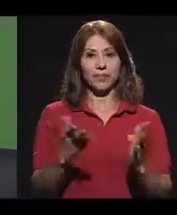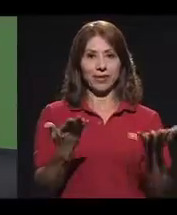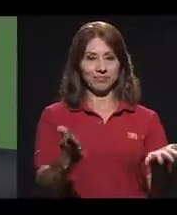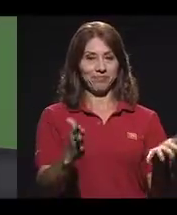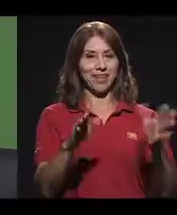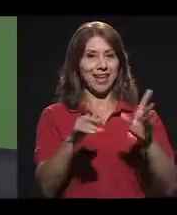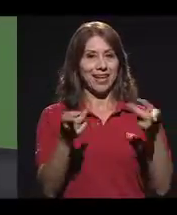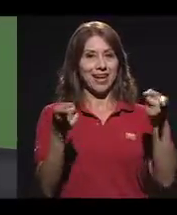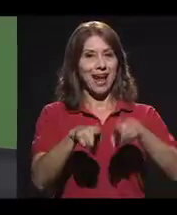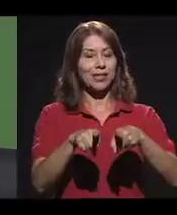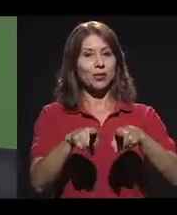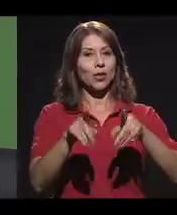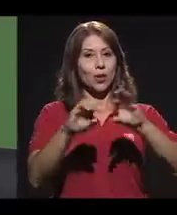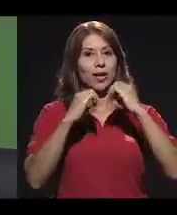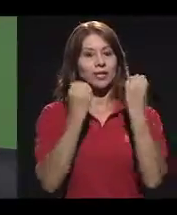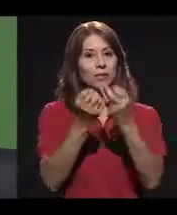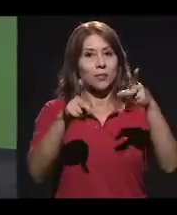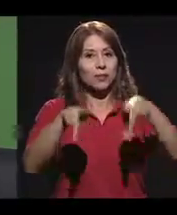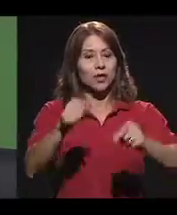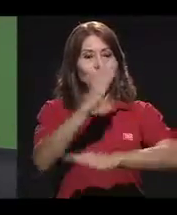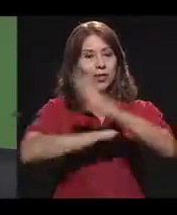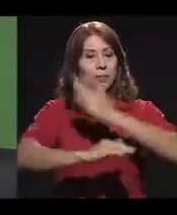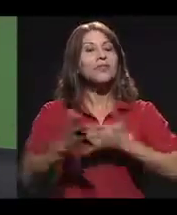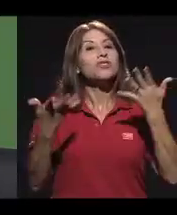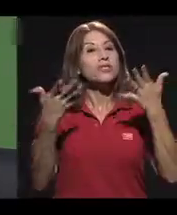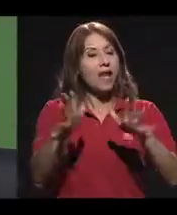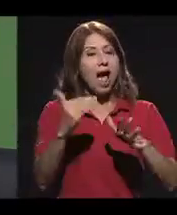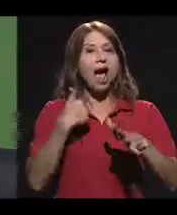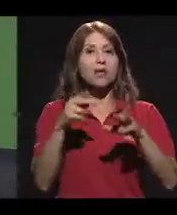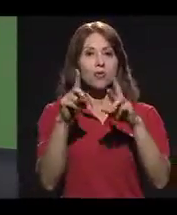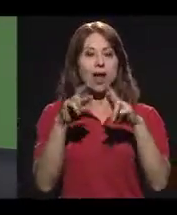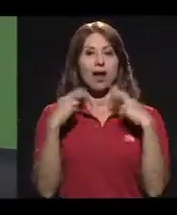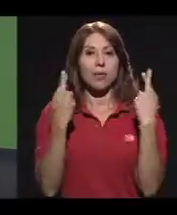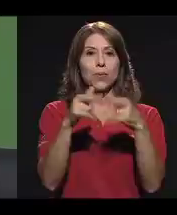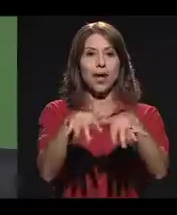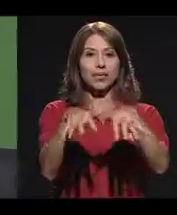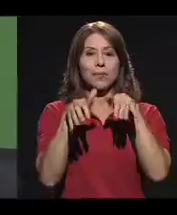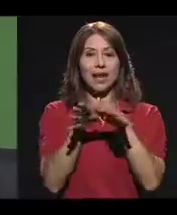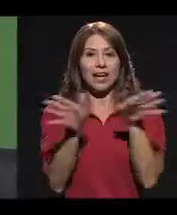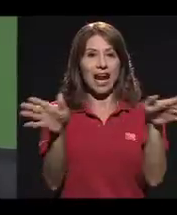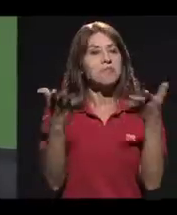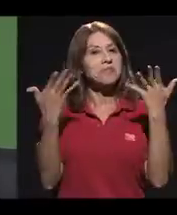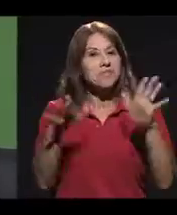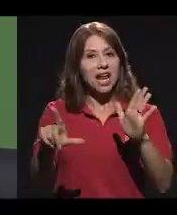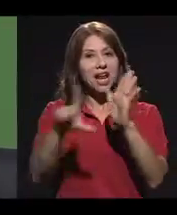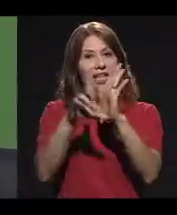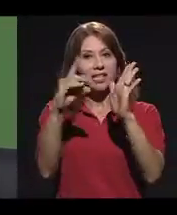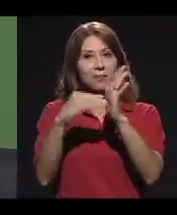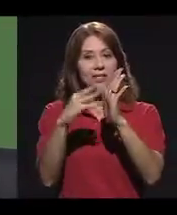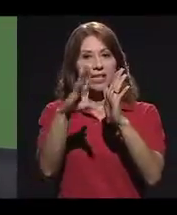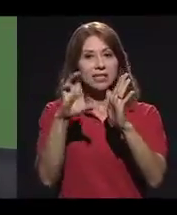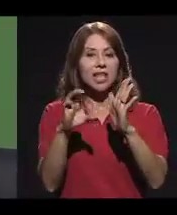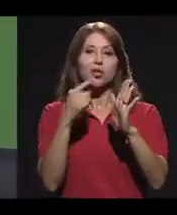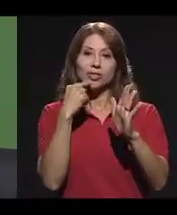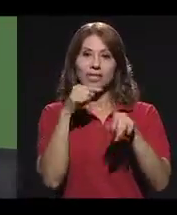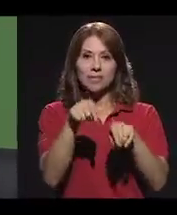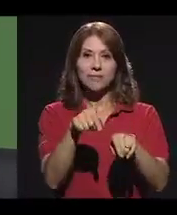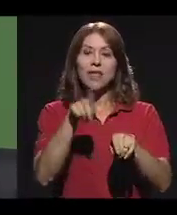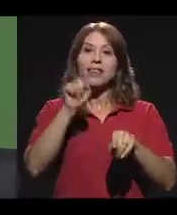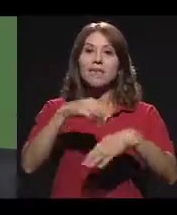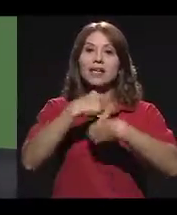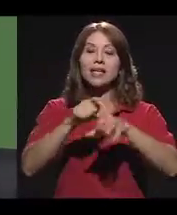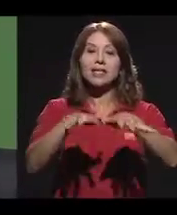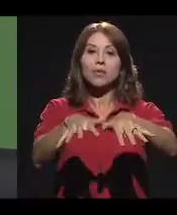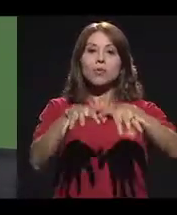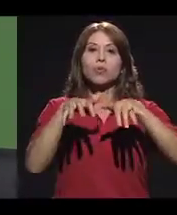personas con discapacidad, existe una asamblea general, que eso está ya estipulado en la ley 7600, que se tiene que hacer una asamblea general